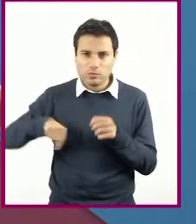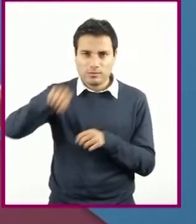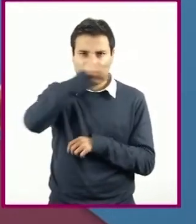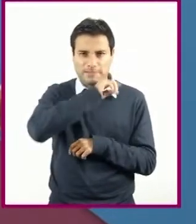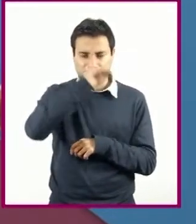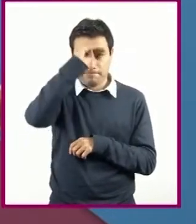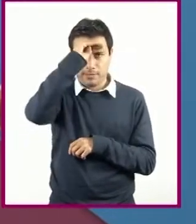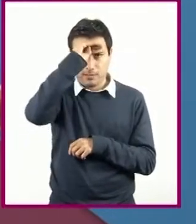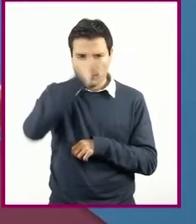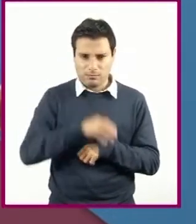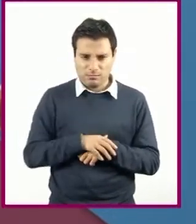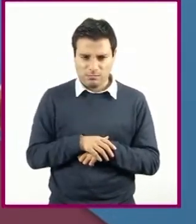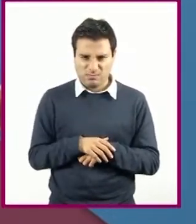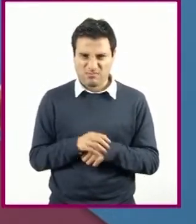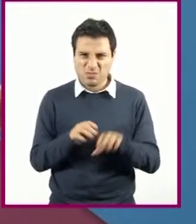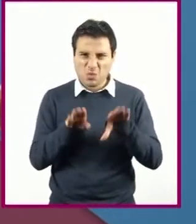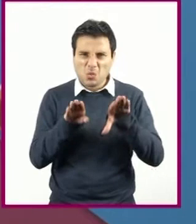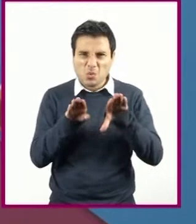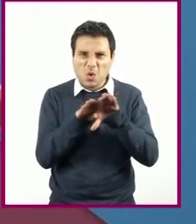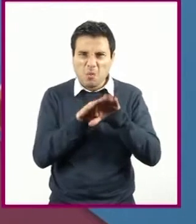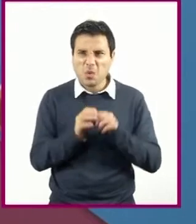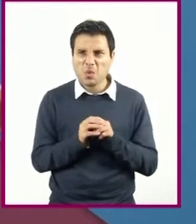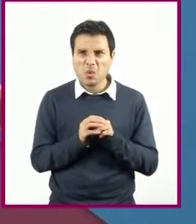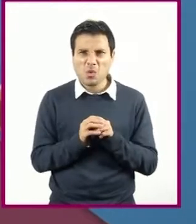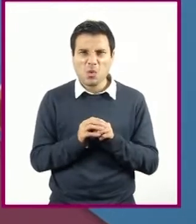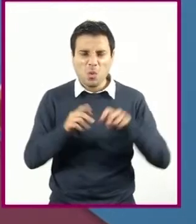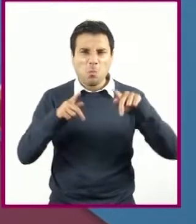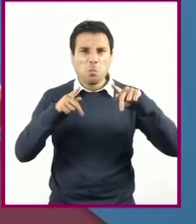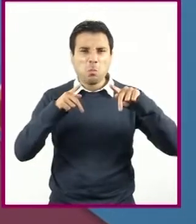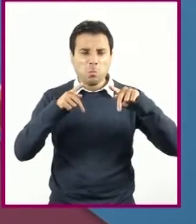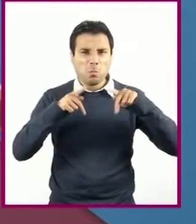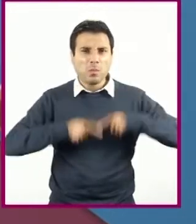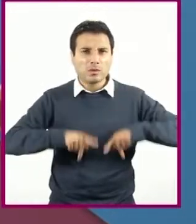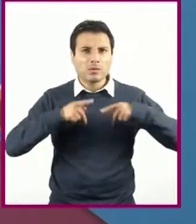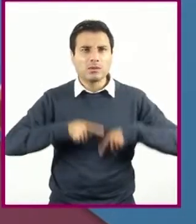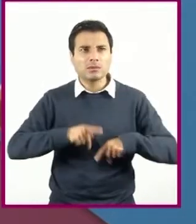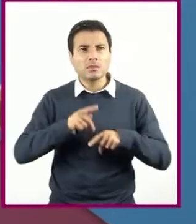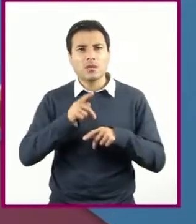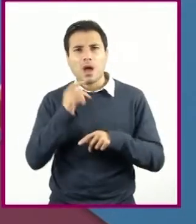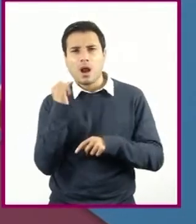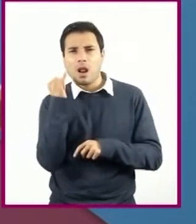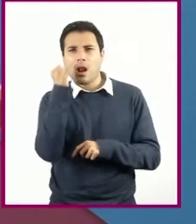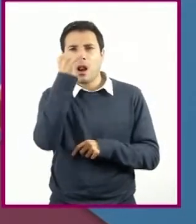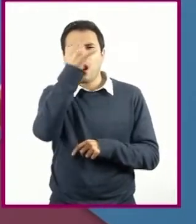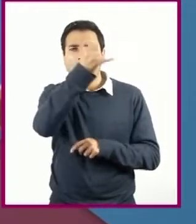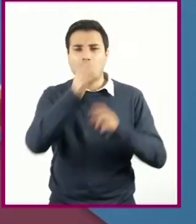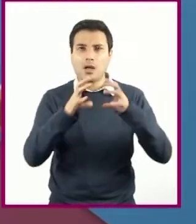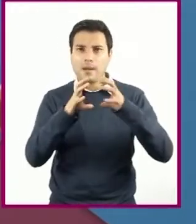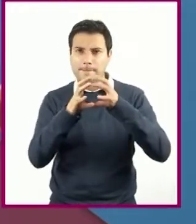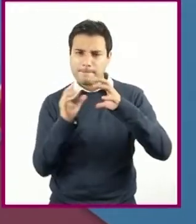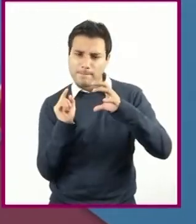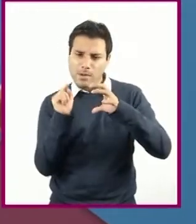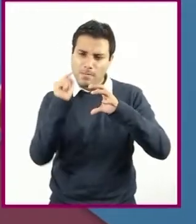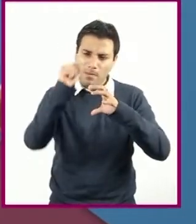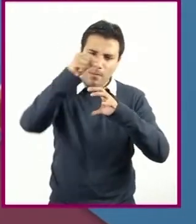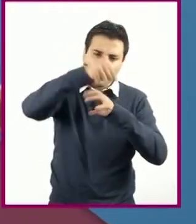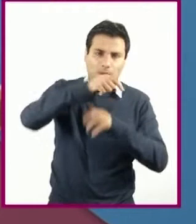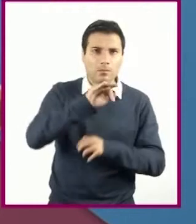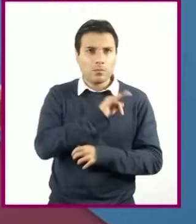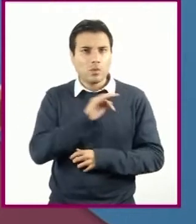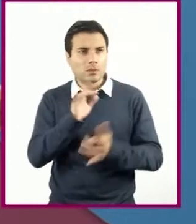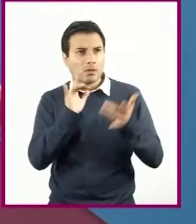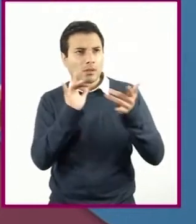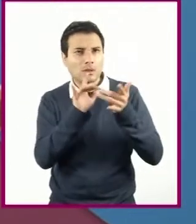es posible que ahora nos comuniquemos con personas que se encuentran del otro lado de nuestro continente en cuestión de